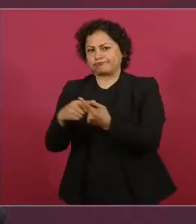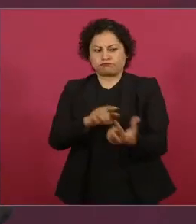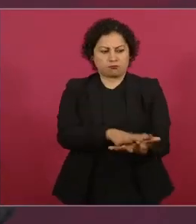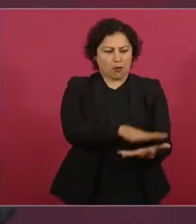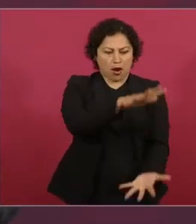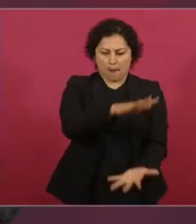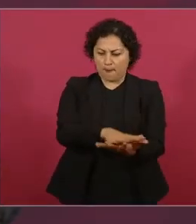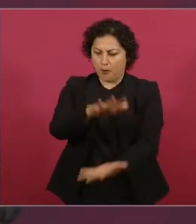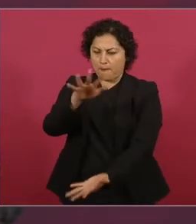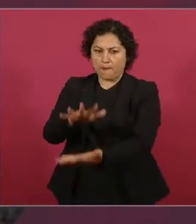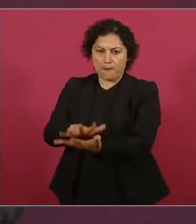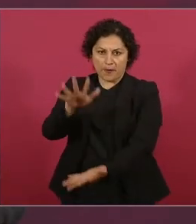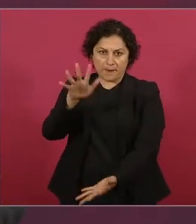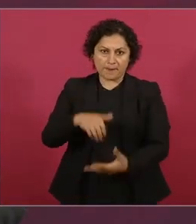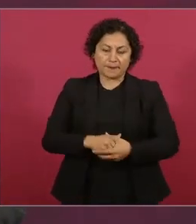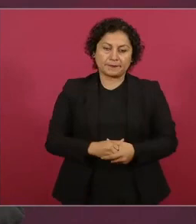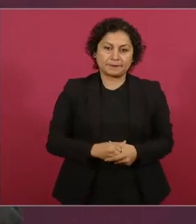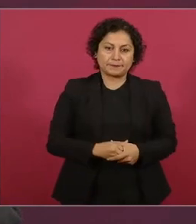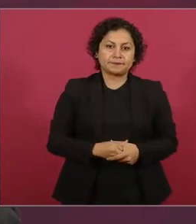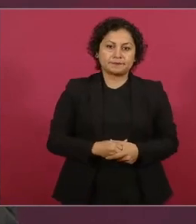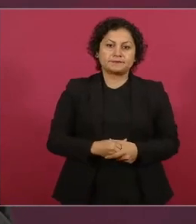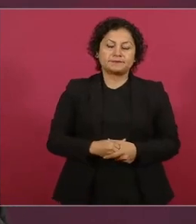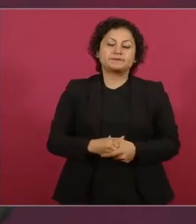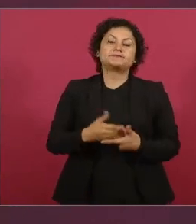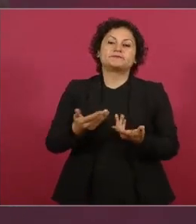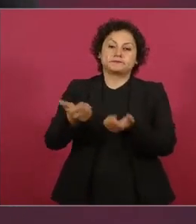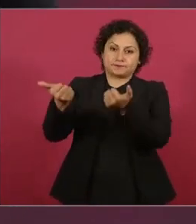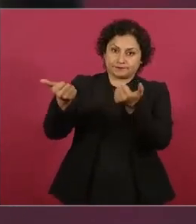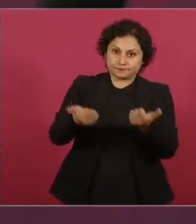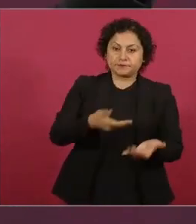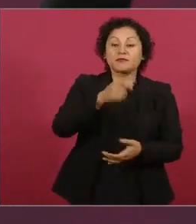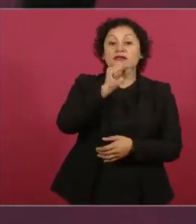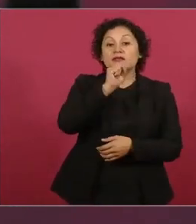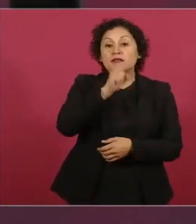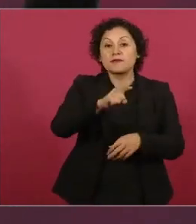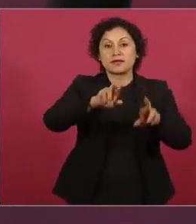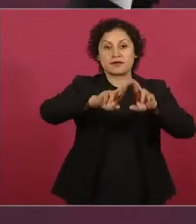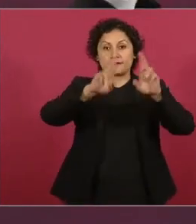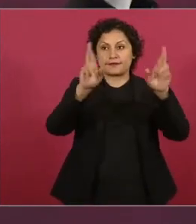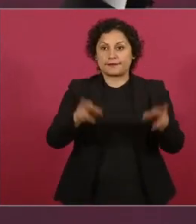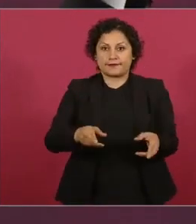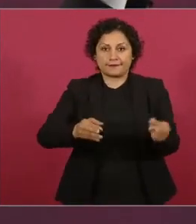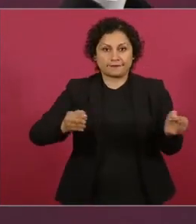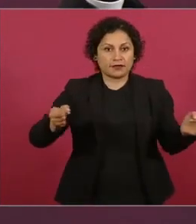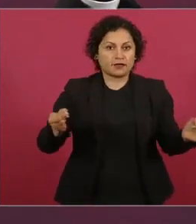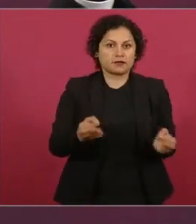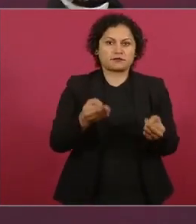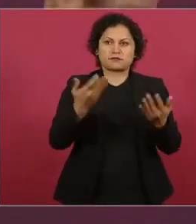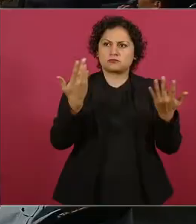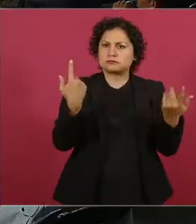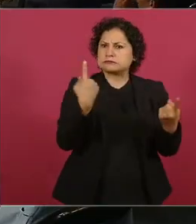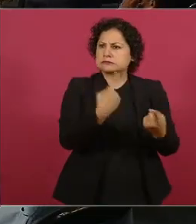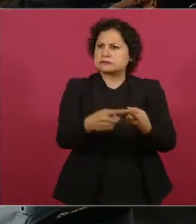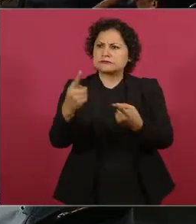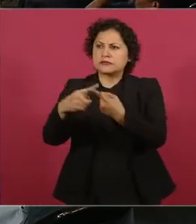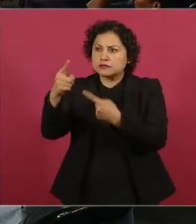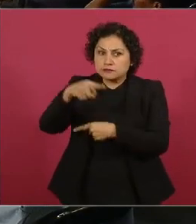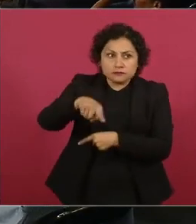los equipos de refrigeración, todo lo que se requiere.